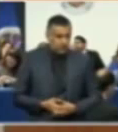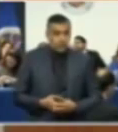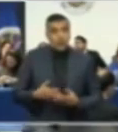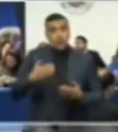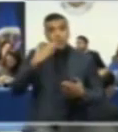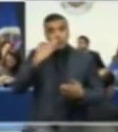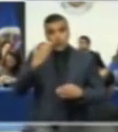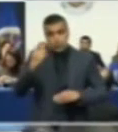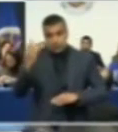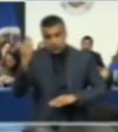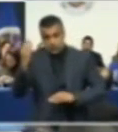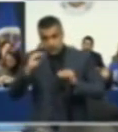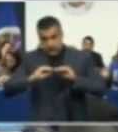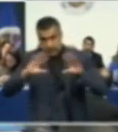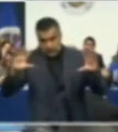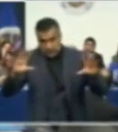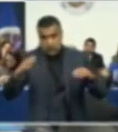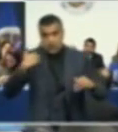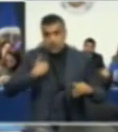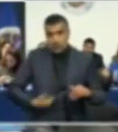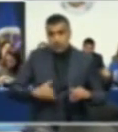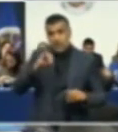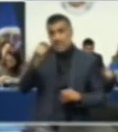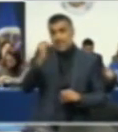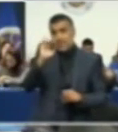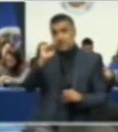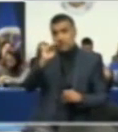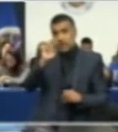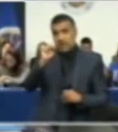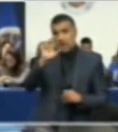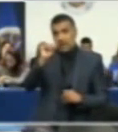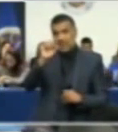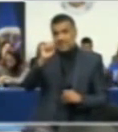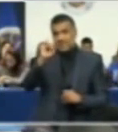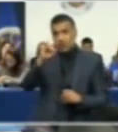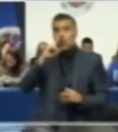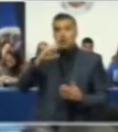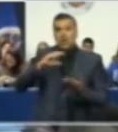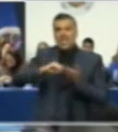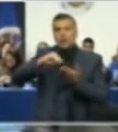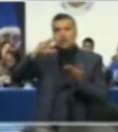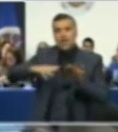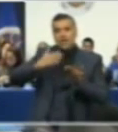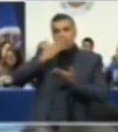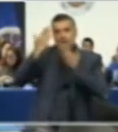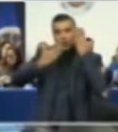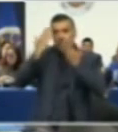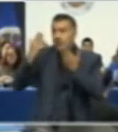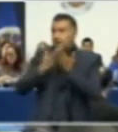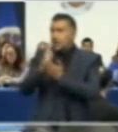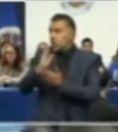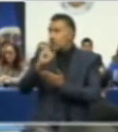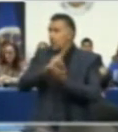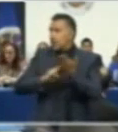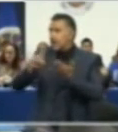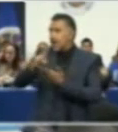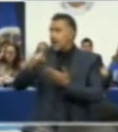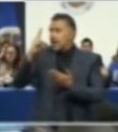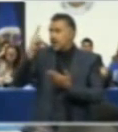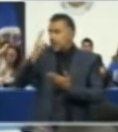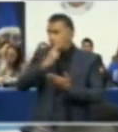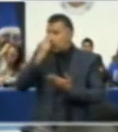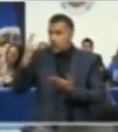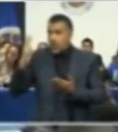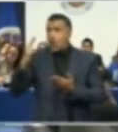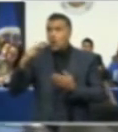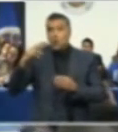Buenos días, señores comisionados. Mi nombre es Jimena Castillo, soy estudiante de Derecho de la Universidad Católica, miembro